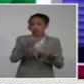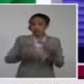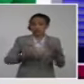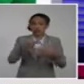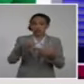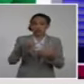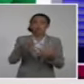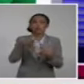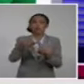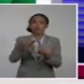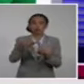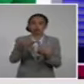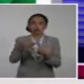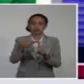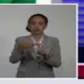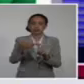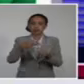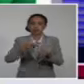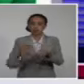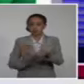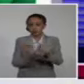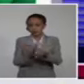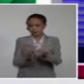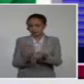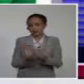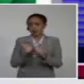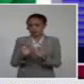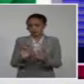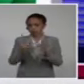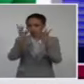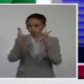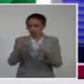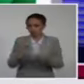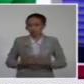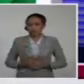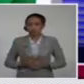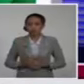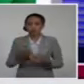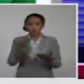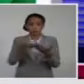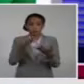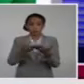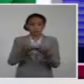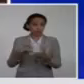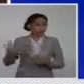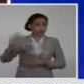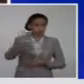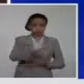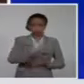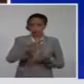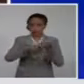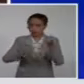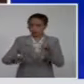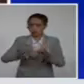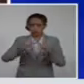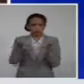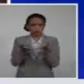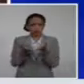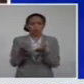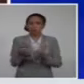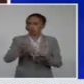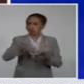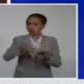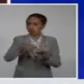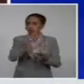resultado positivas a la COVID-19. Se procesaron muestras de todas las provincias del municipio